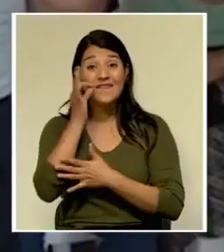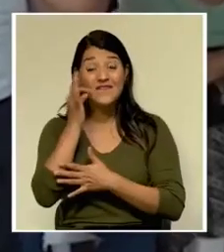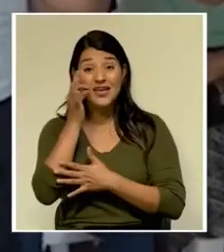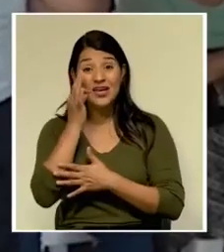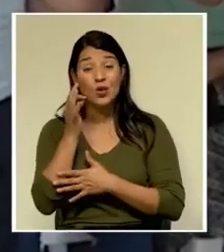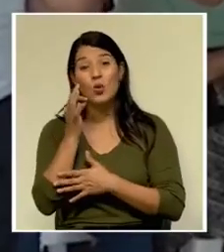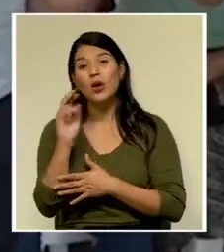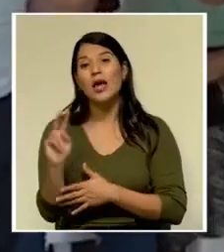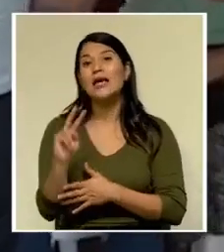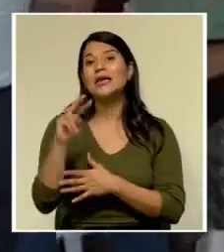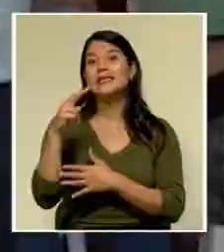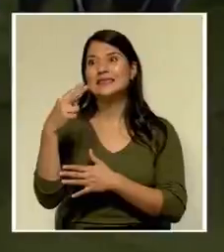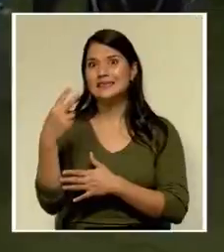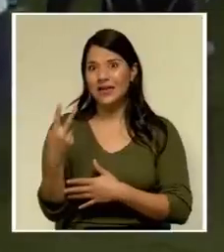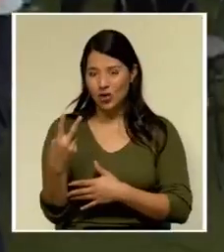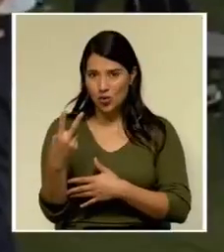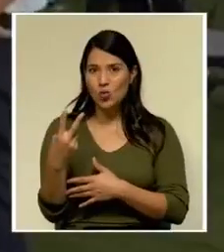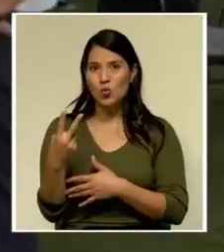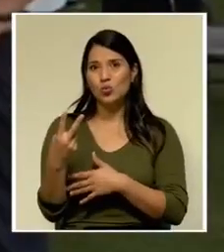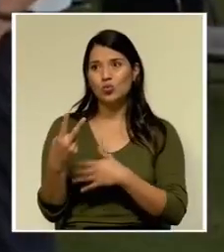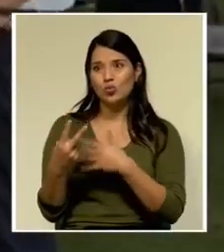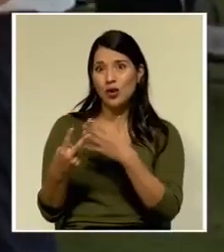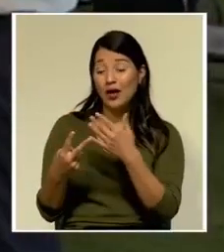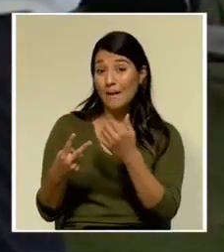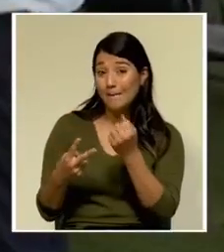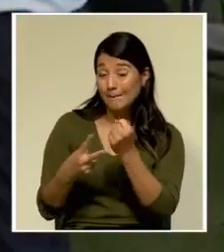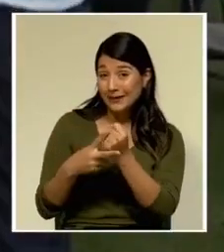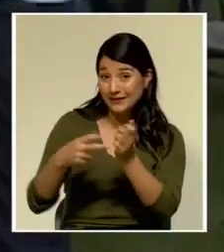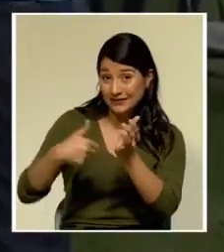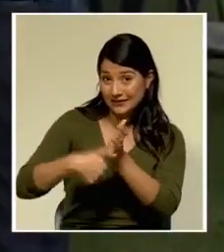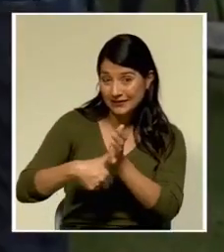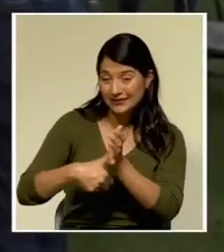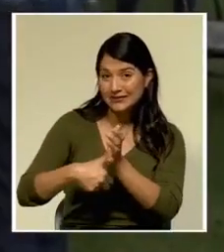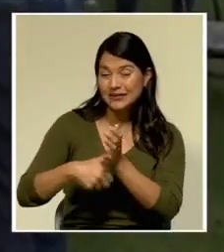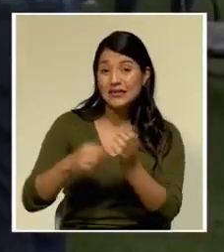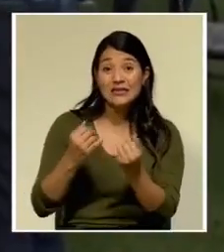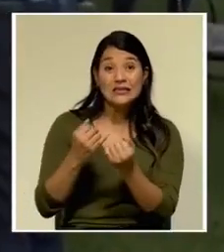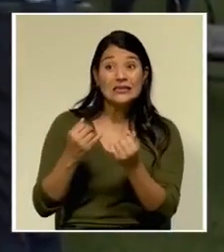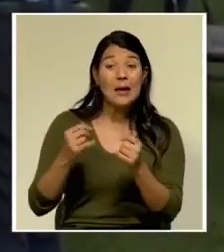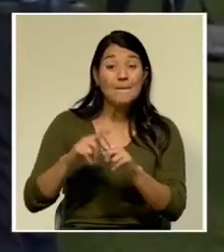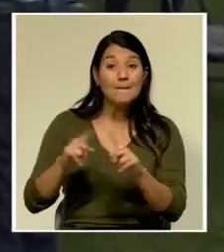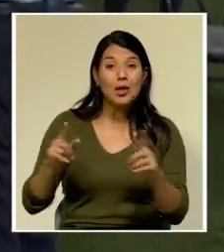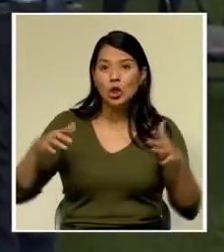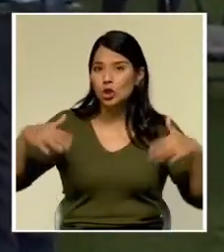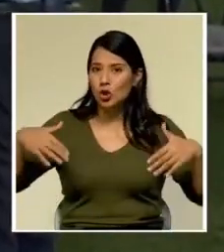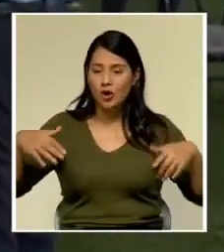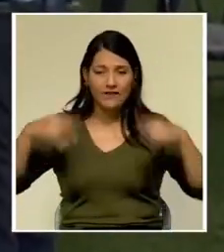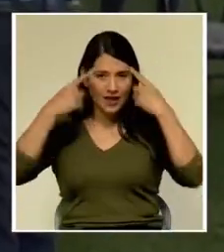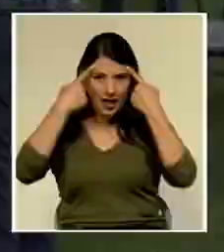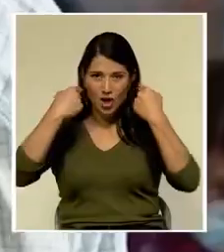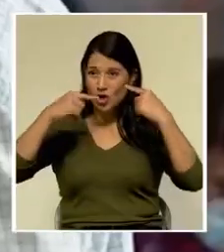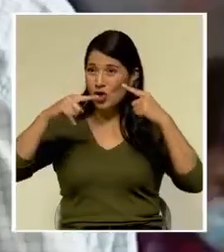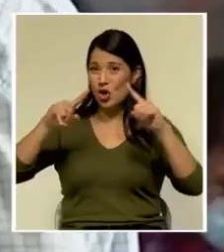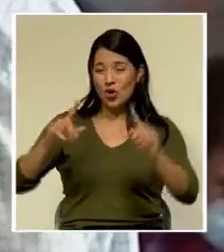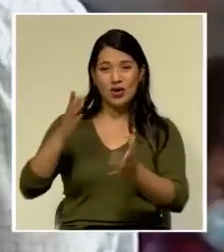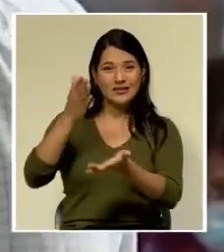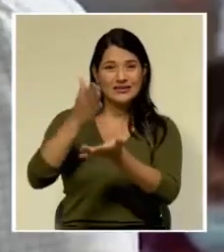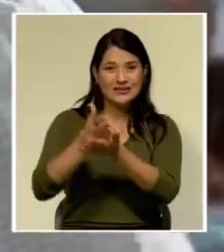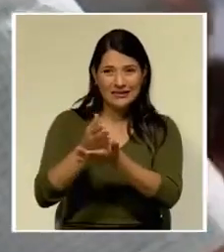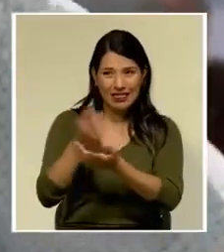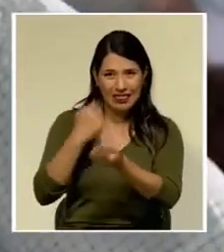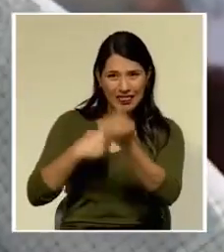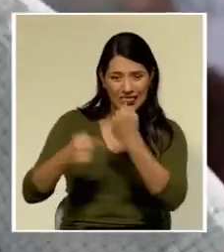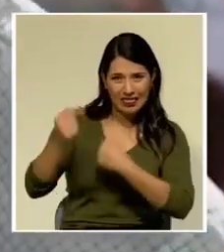de mediciones de apoyo previas a la segunda vuelta electoral, sin haberse logrado sacudir de los cuestionamientos y más